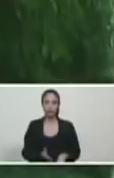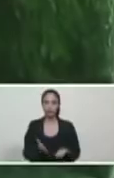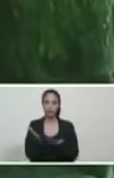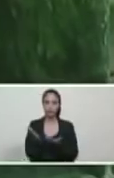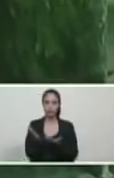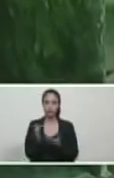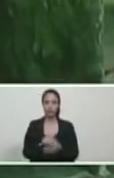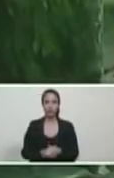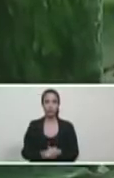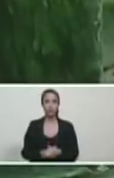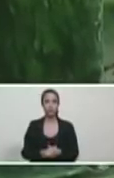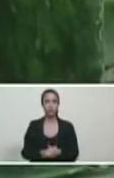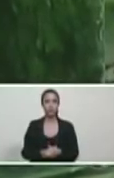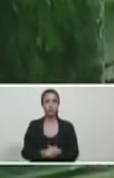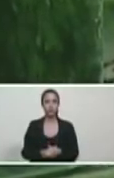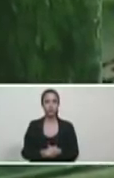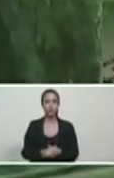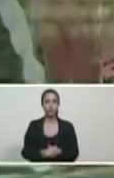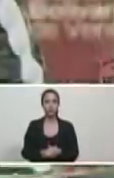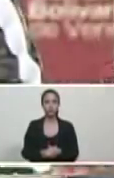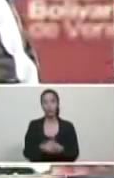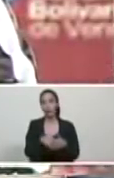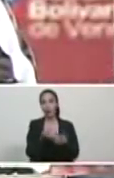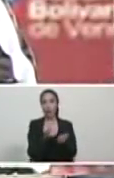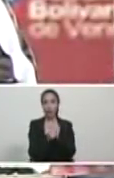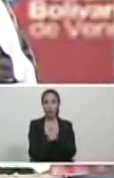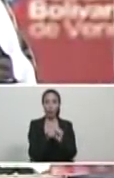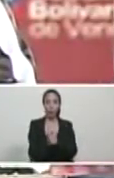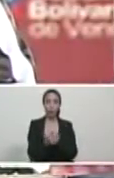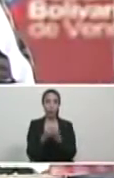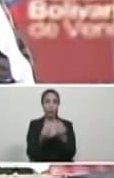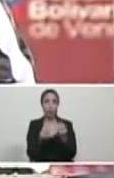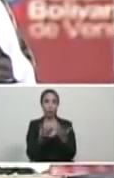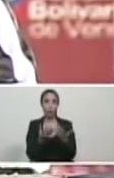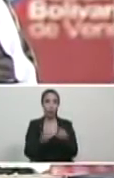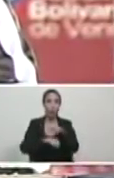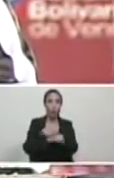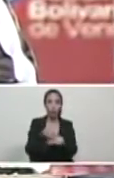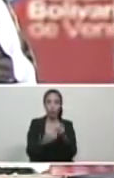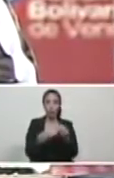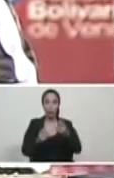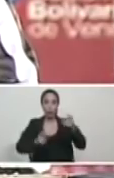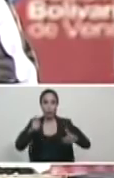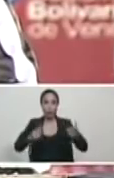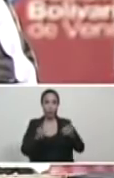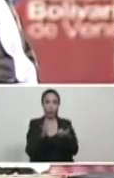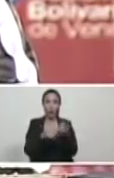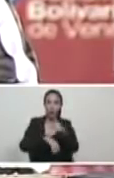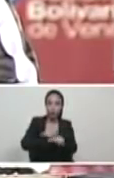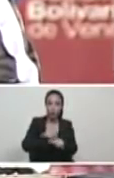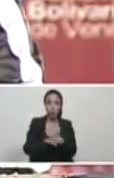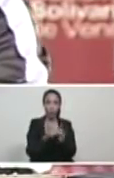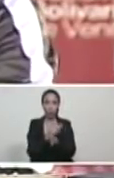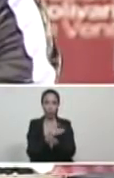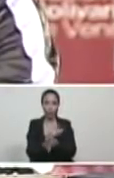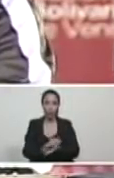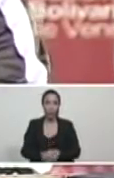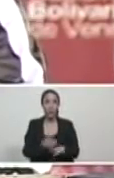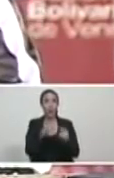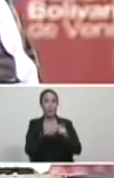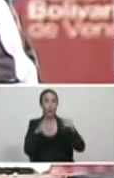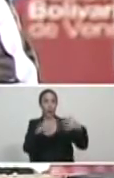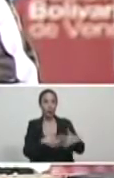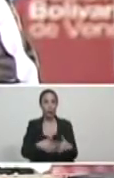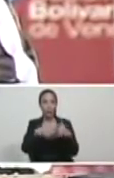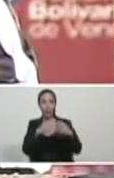nuestra demanda deportiva, creo que el bloqueo internacional nos ha dañado lo que es el alcance del material